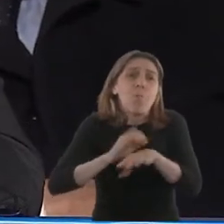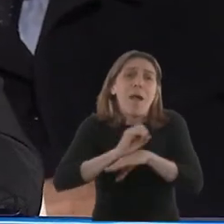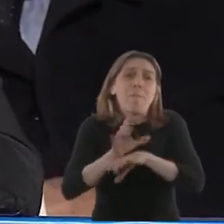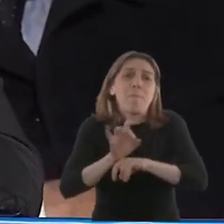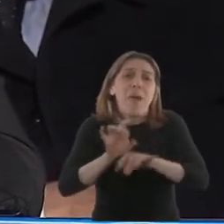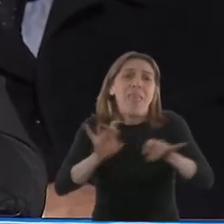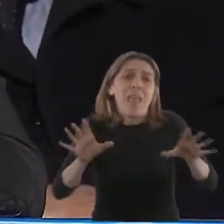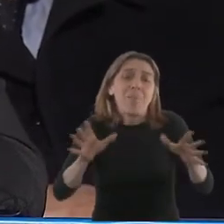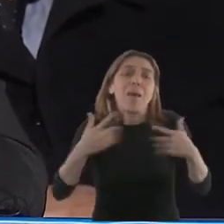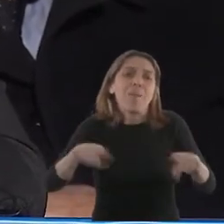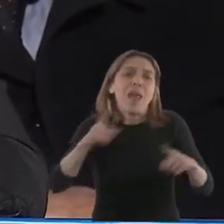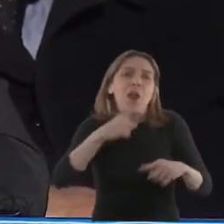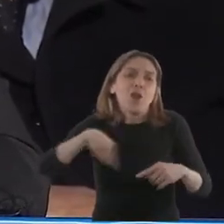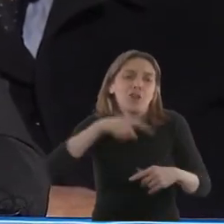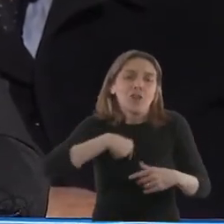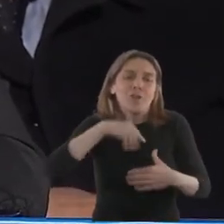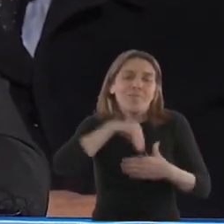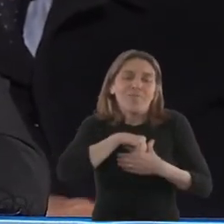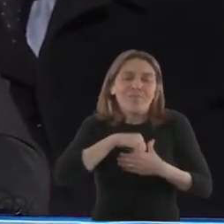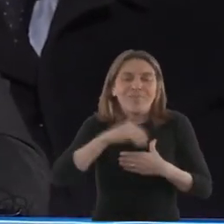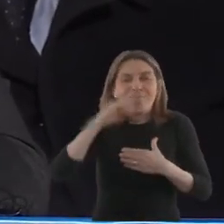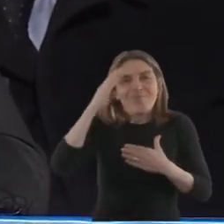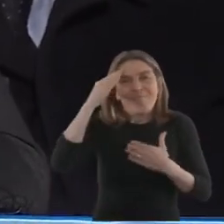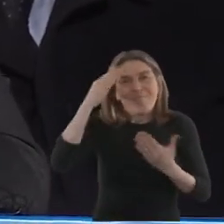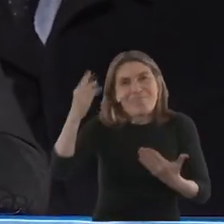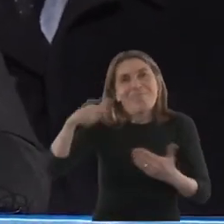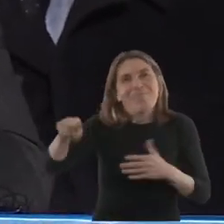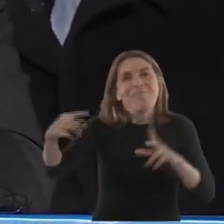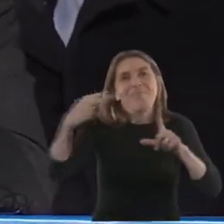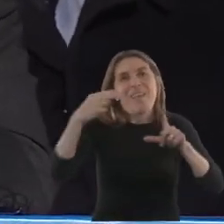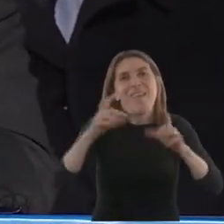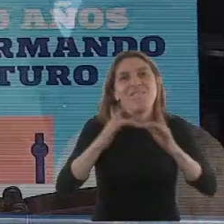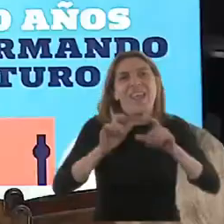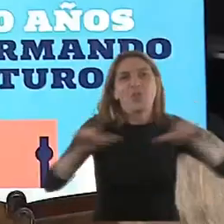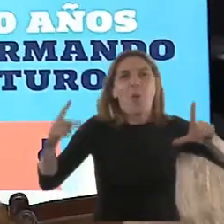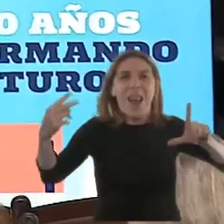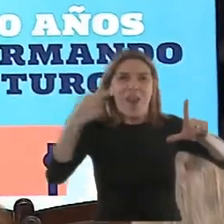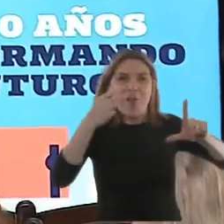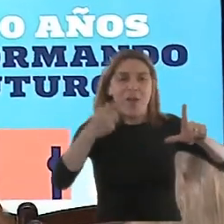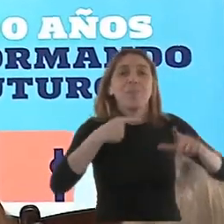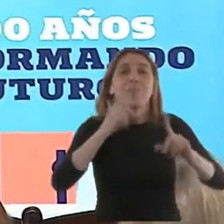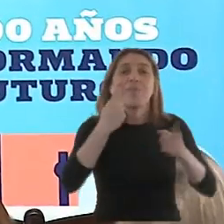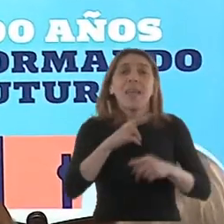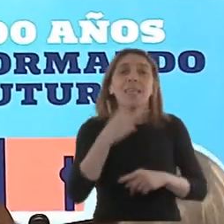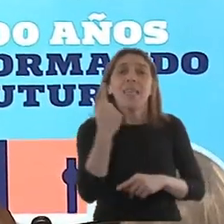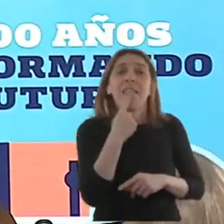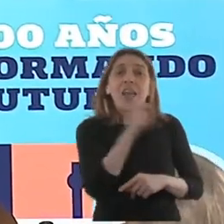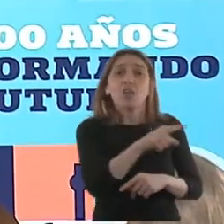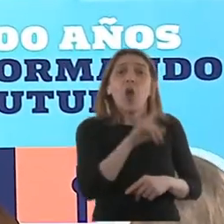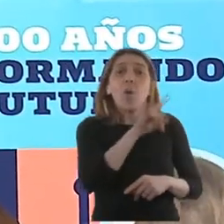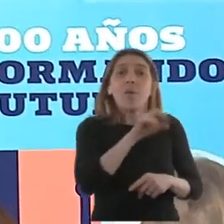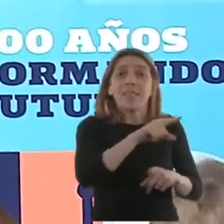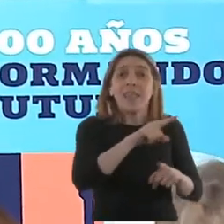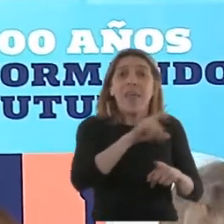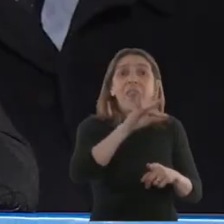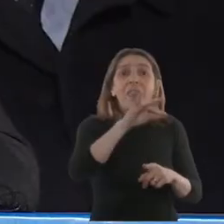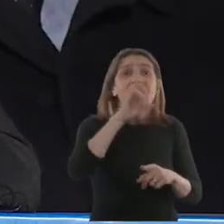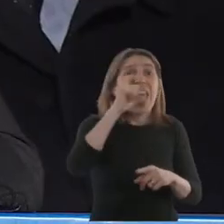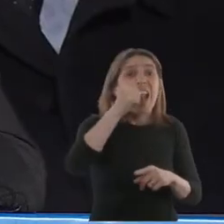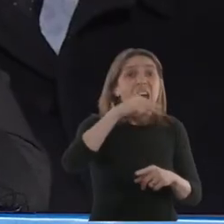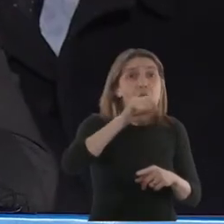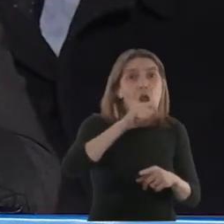en el corazón y nos están siguiendo en forma virtual. Señores vicerrector de la universidad, decanos,